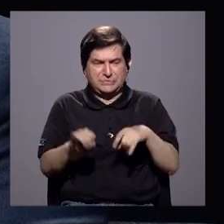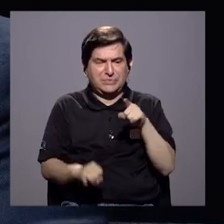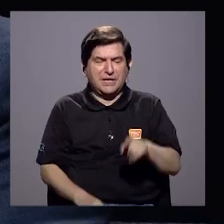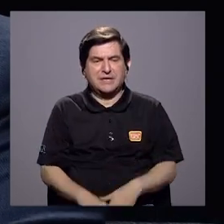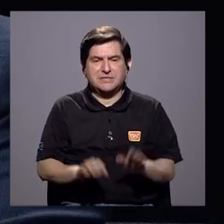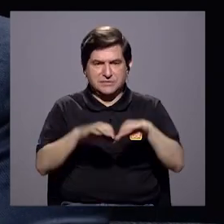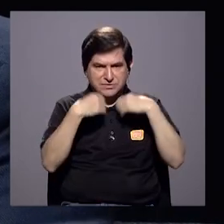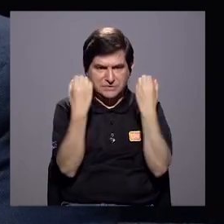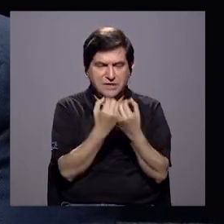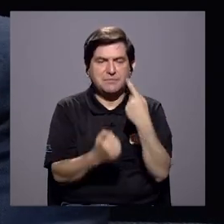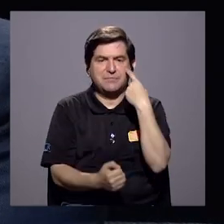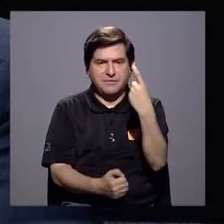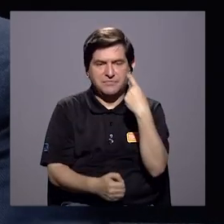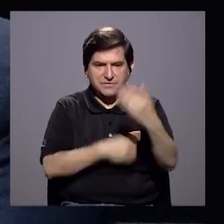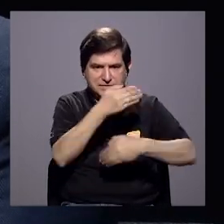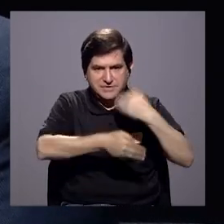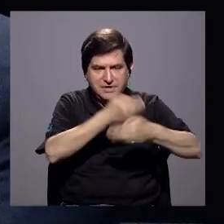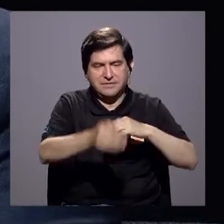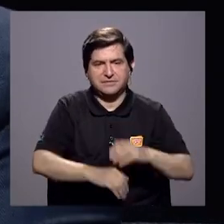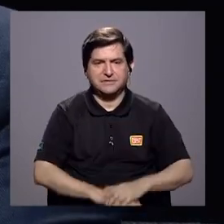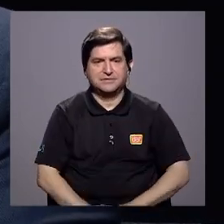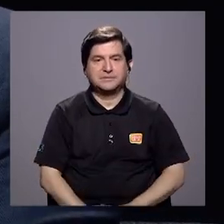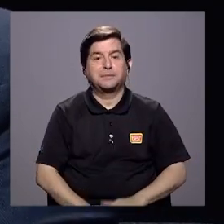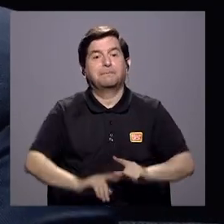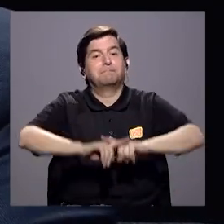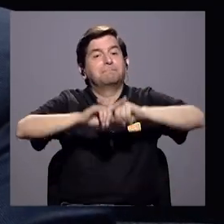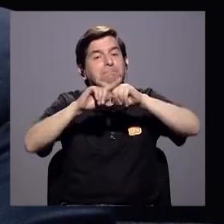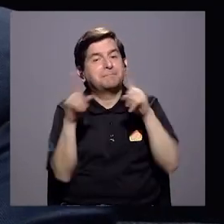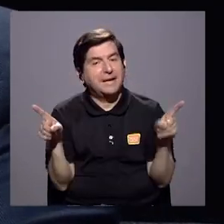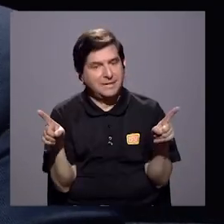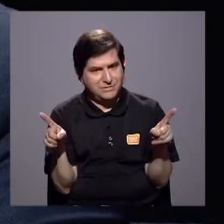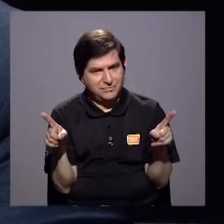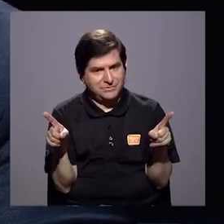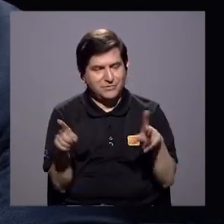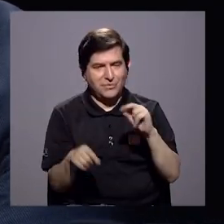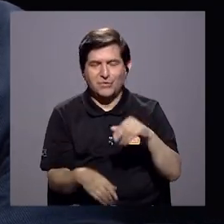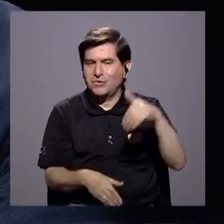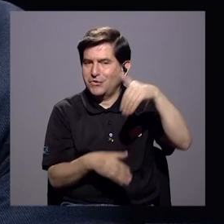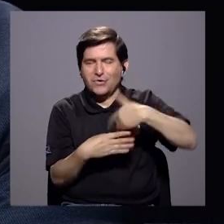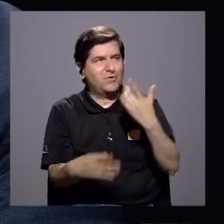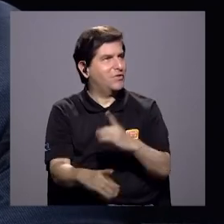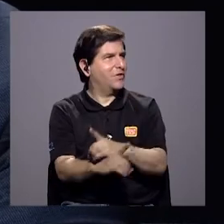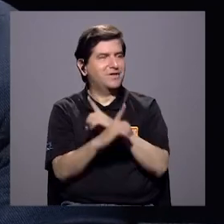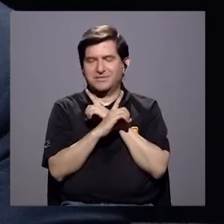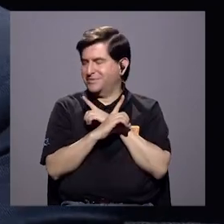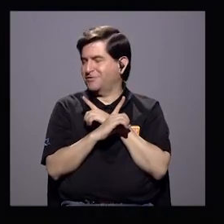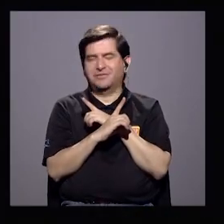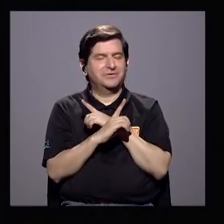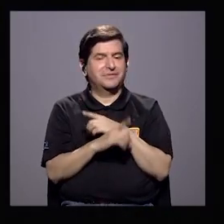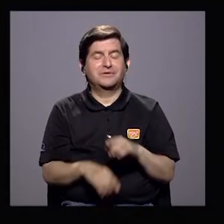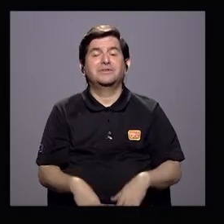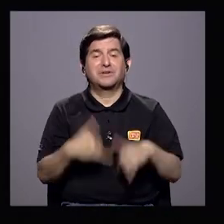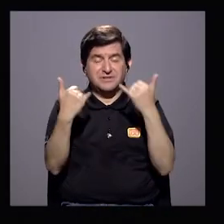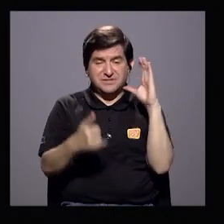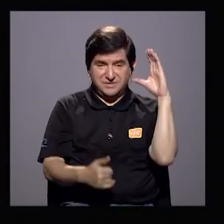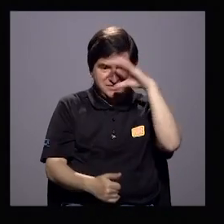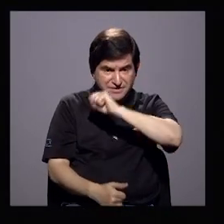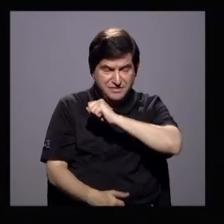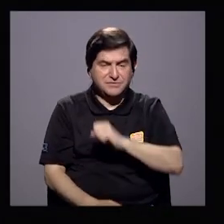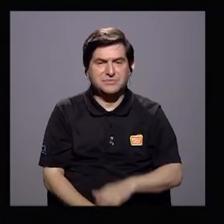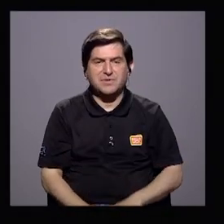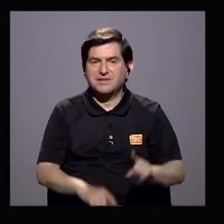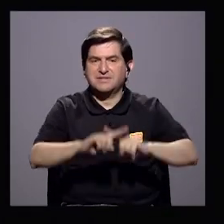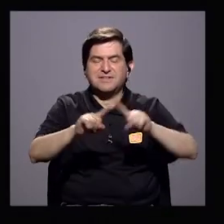este órgano alto para que fiscalice perfecto pero no dentro de la defensoría que también hemos visto que de